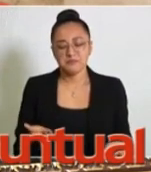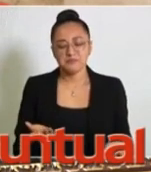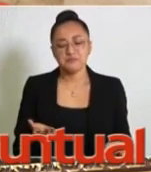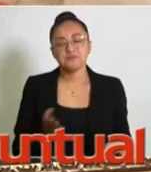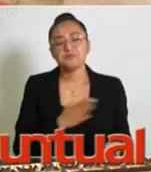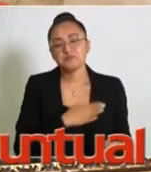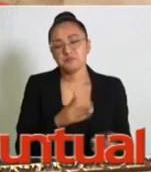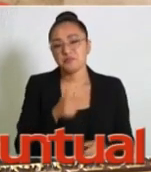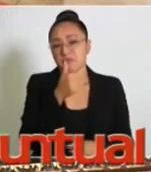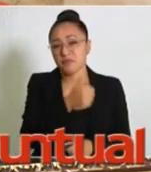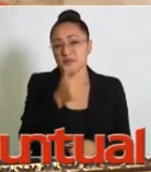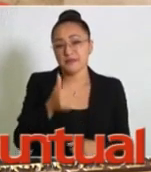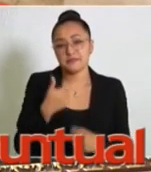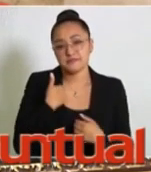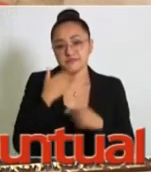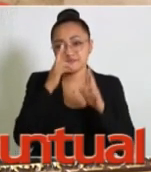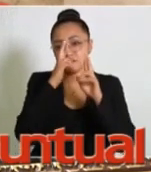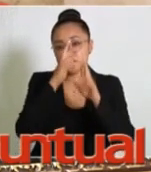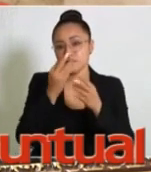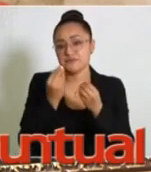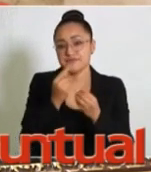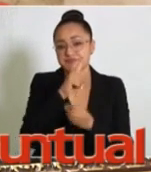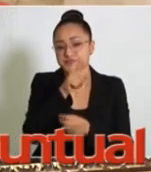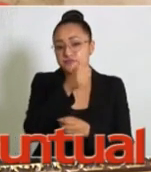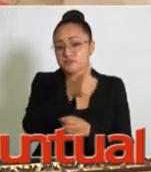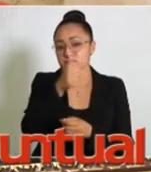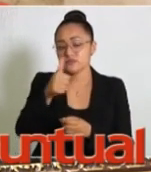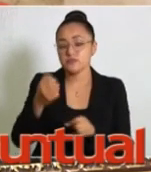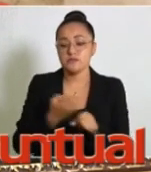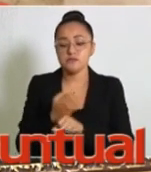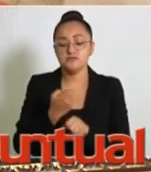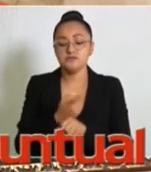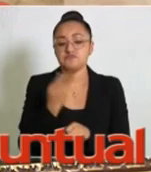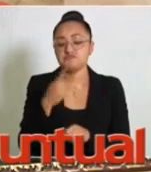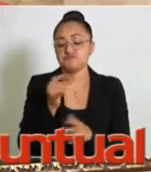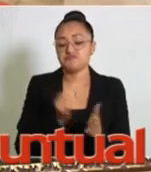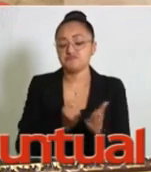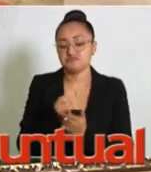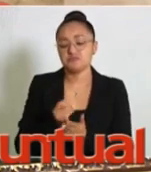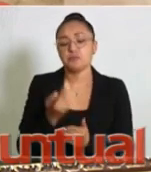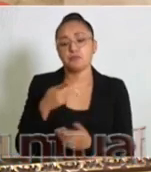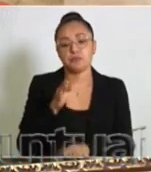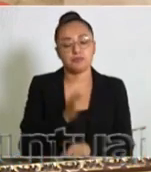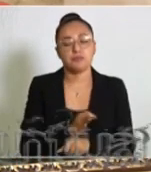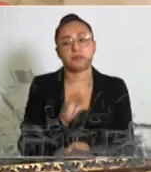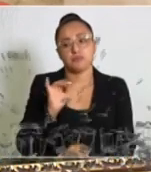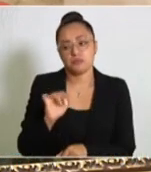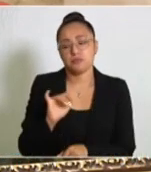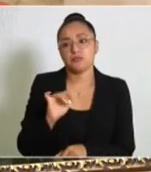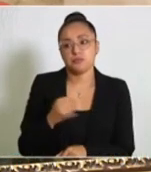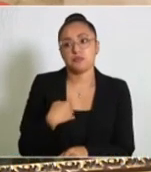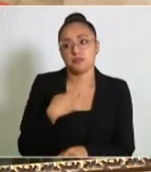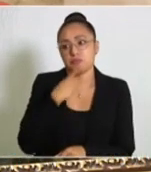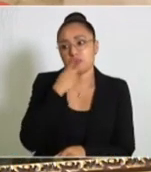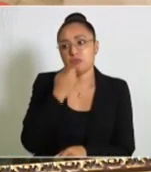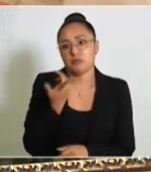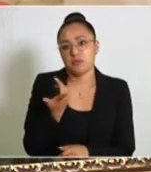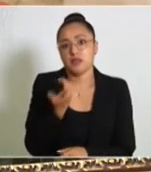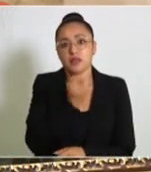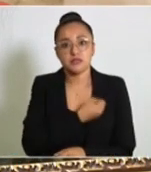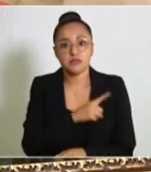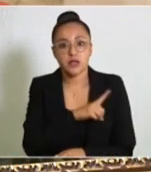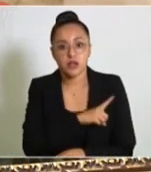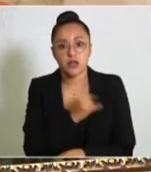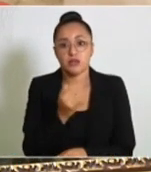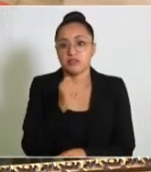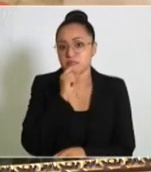cada quien, y respeto mucho lo que se decide en cada estado, pero sí estamos hablando de salud y vida